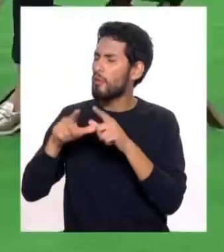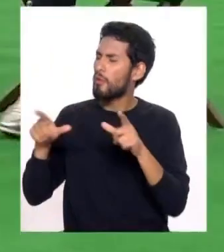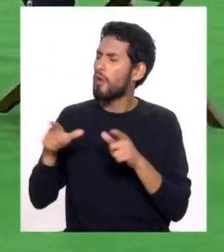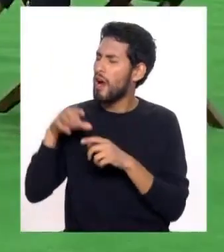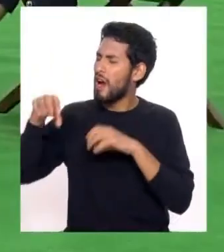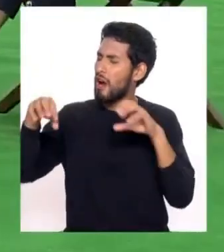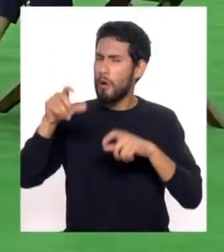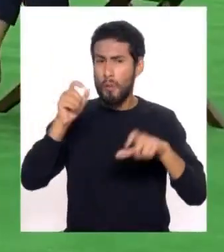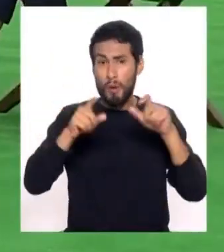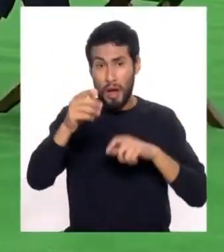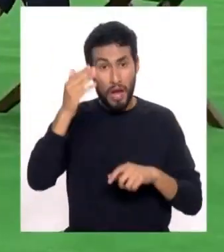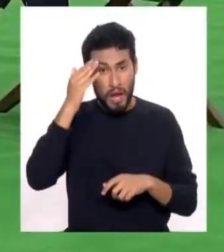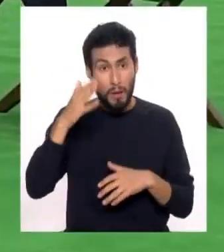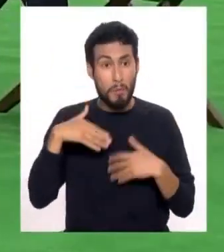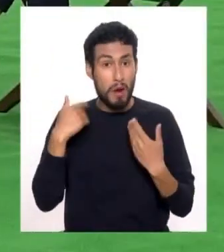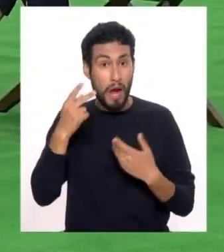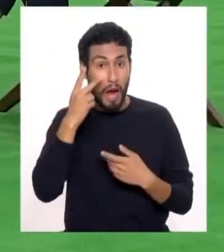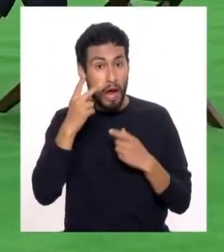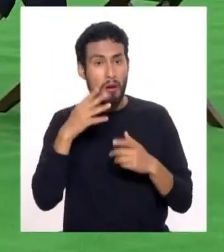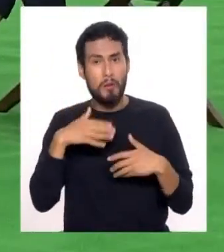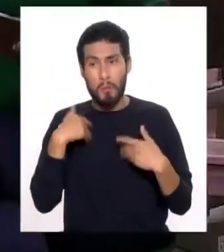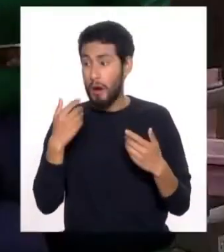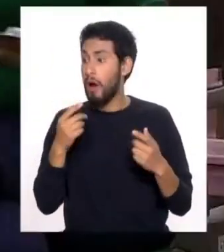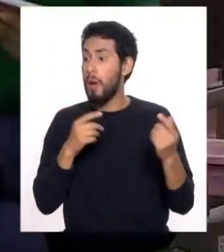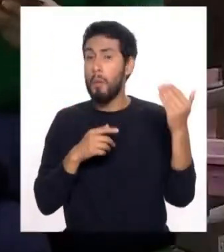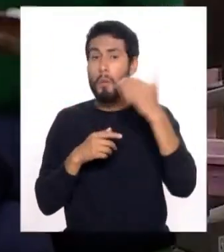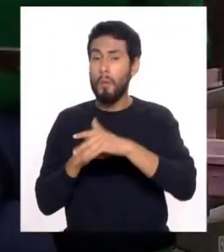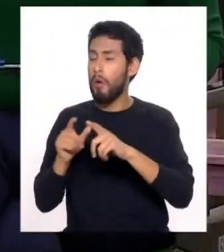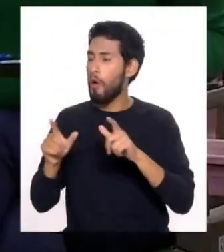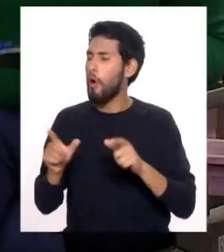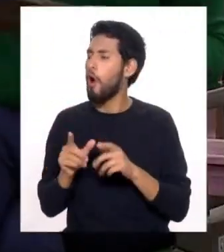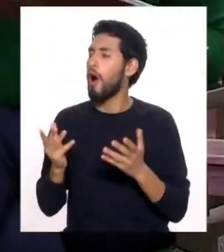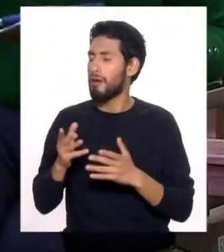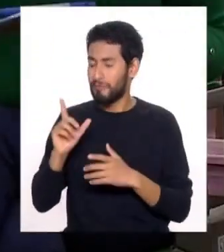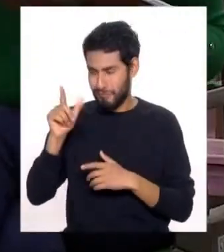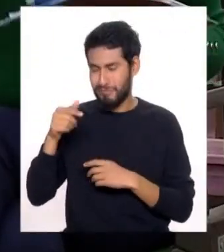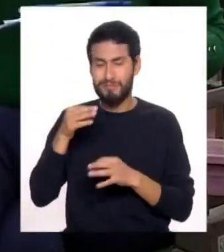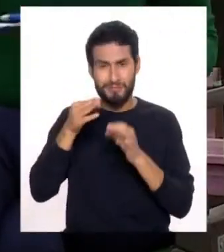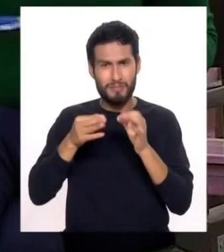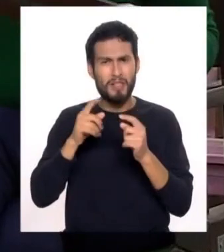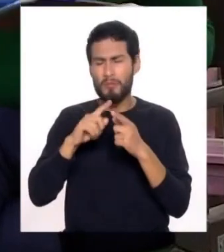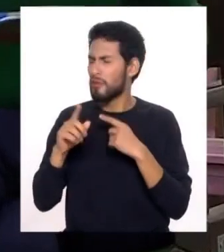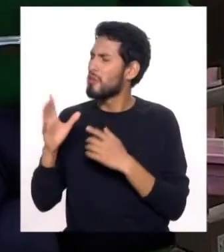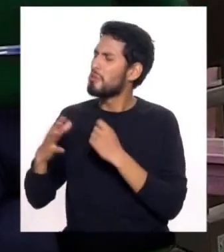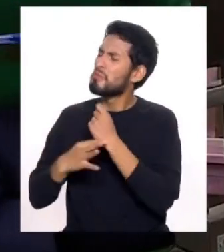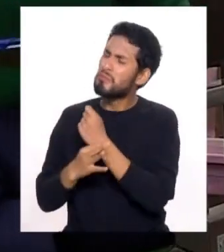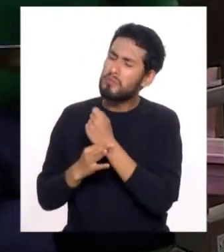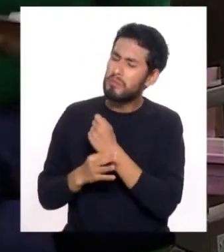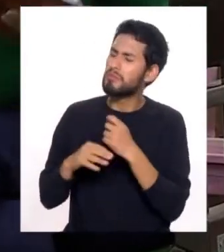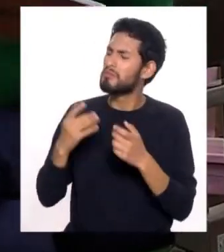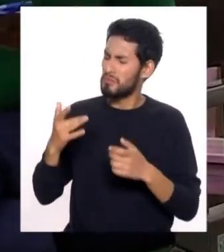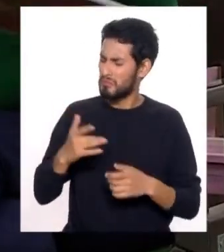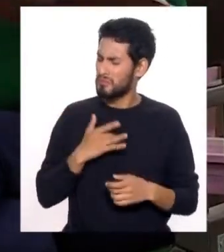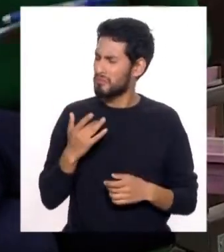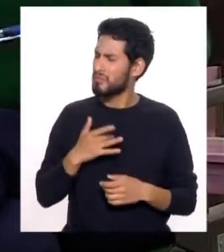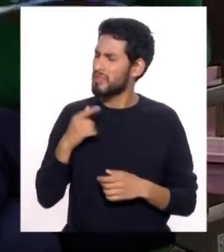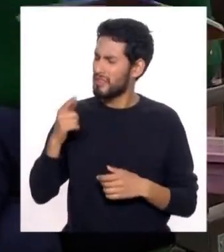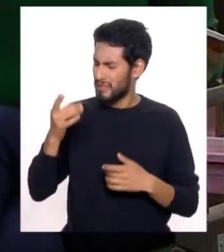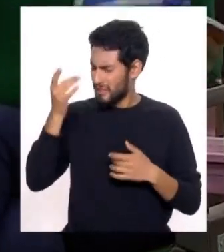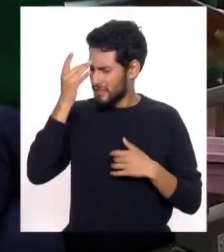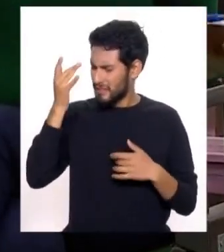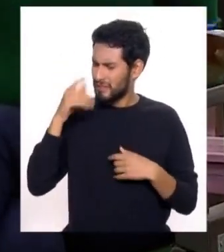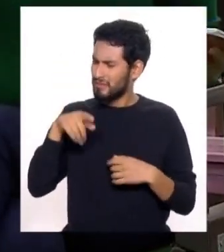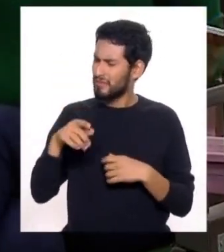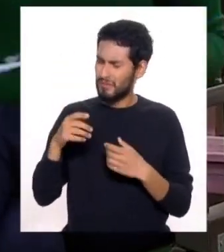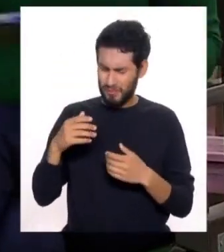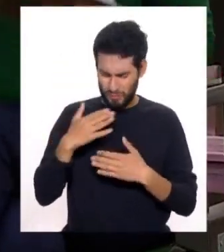que la población esté atenta y sepa a dónde ir. Pero, doctora, ¿cuáles van a ser estos síntomas de esta infección de